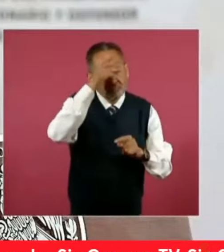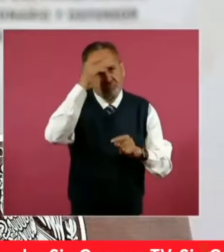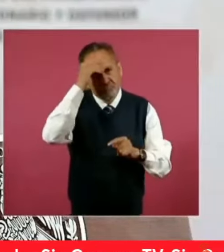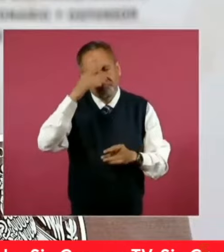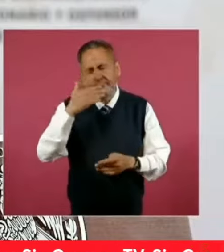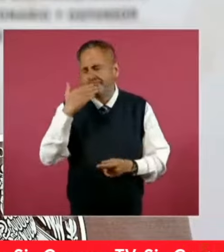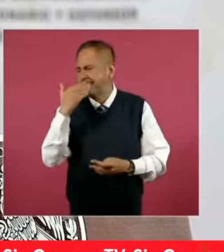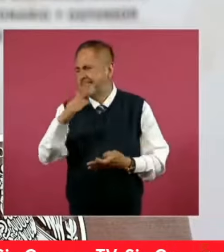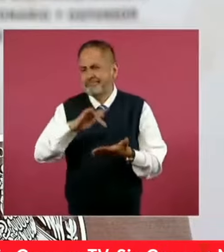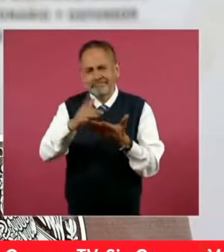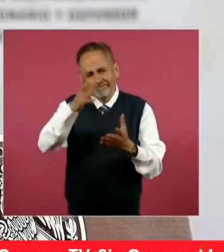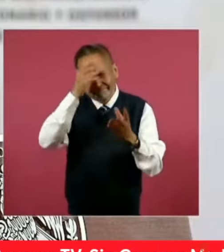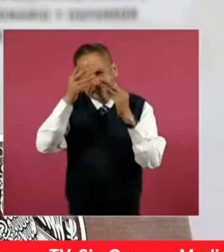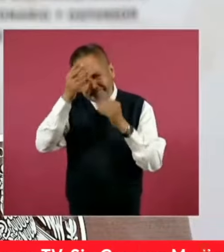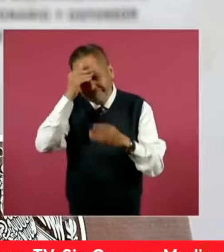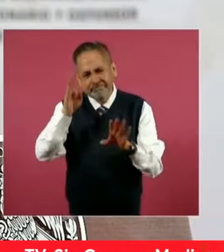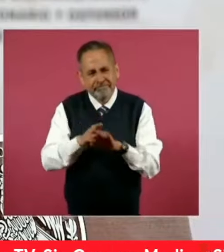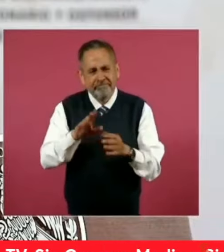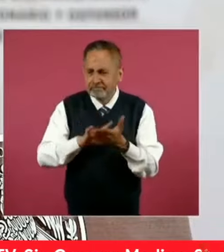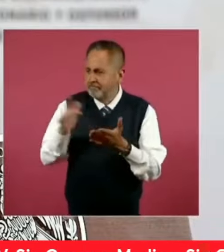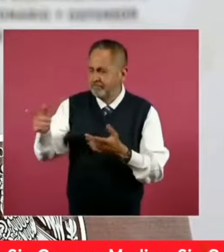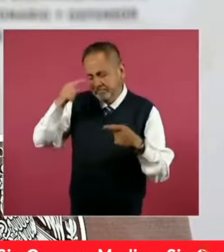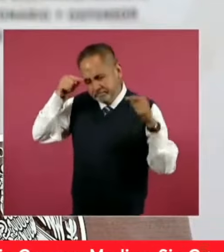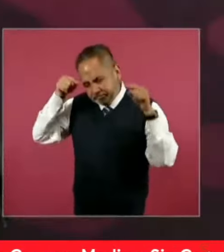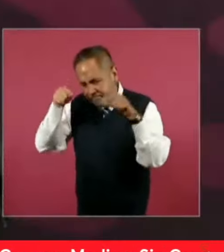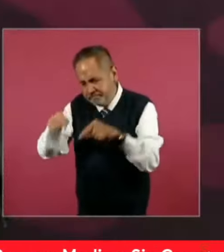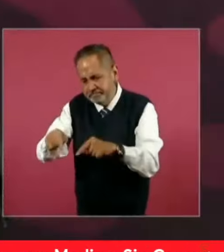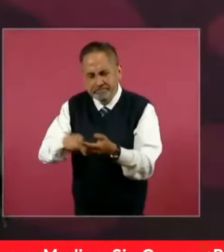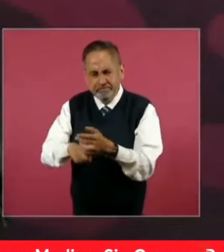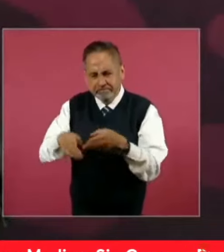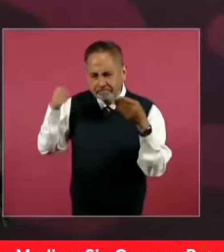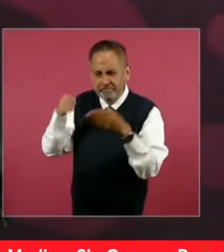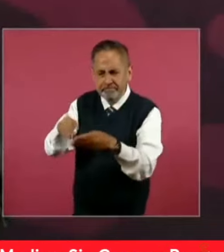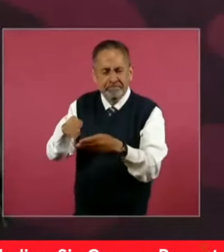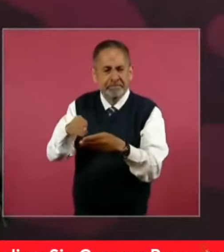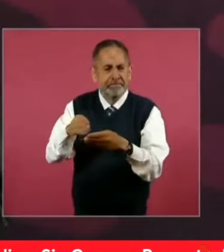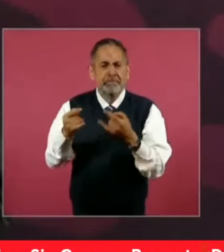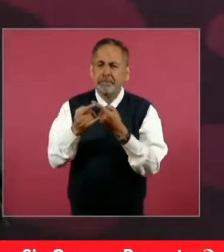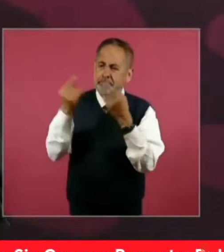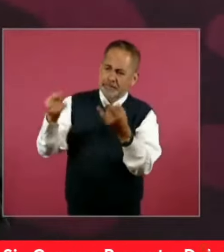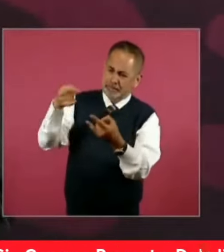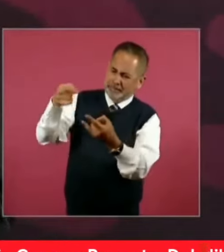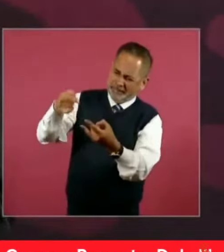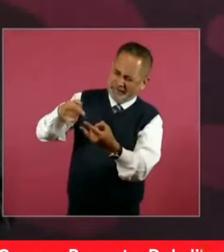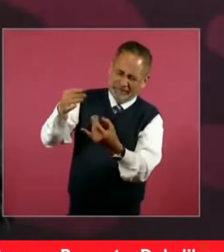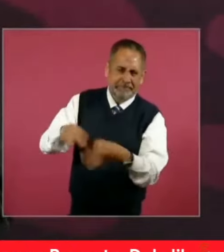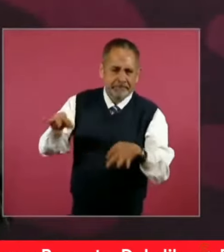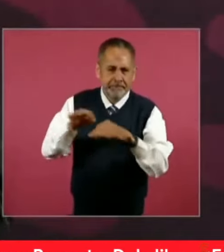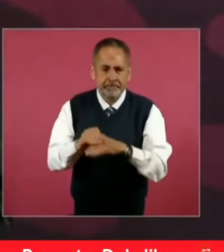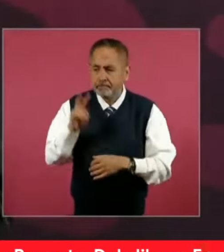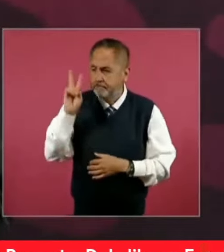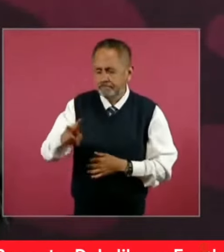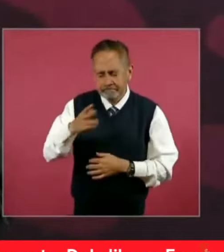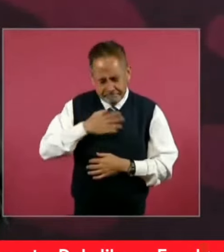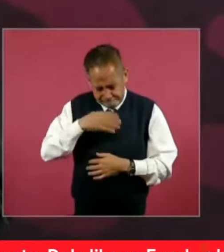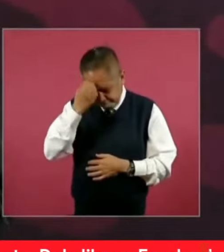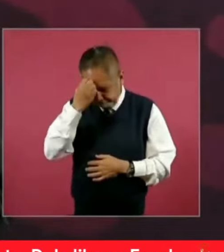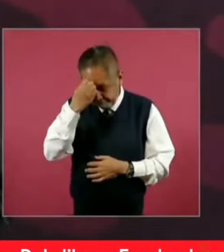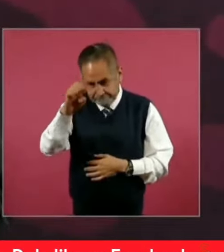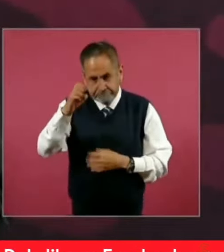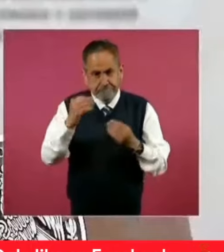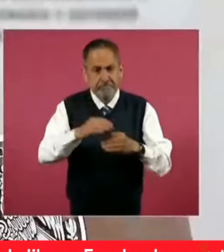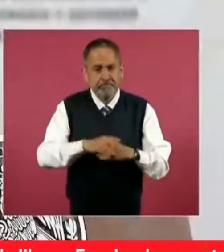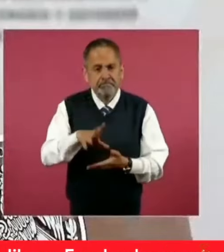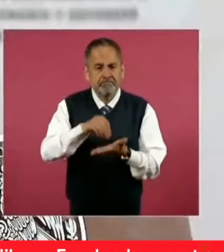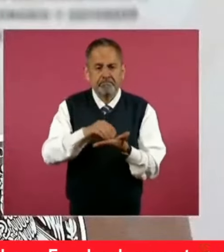agradezco esa labor y haber puesto en el centro del debate nacional la historia. Lo vamos a extrañar muchísimo, señor presidente, aunque